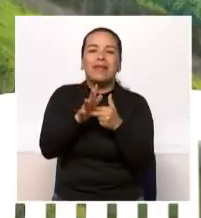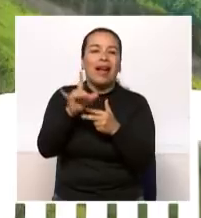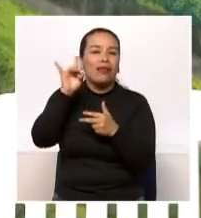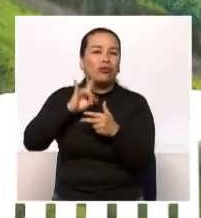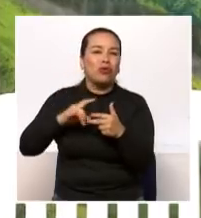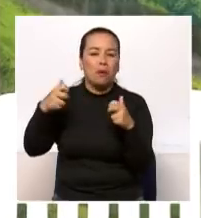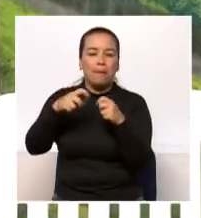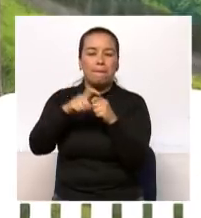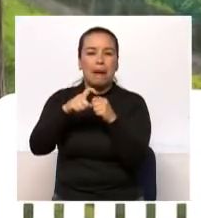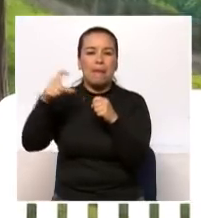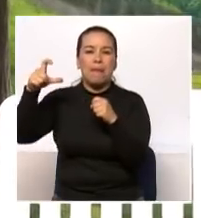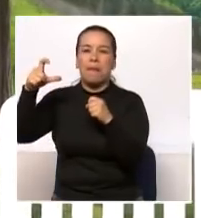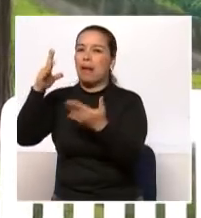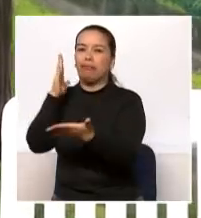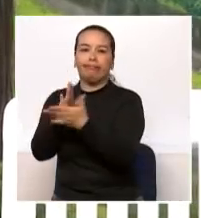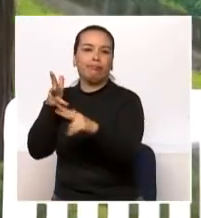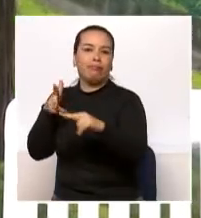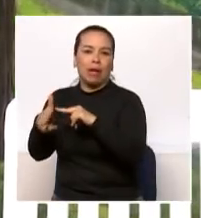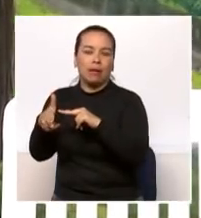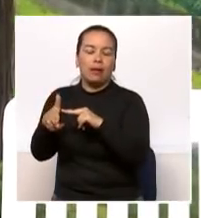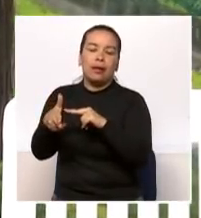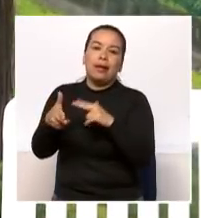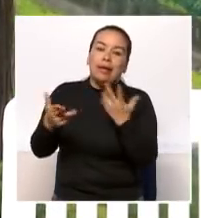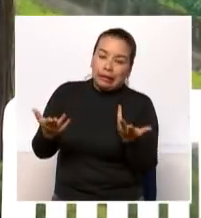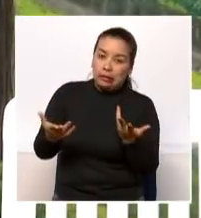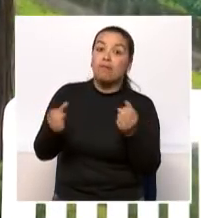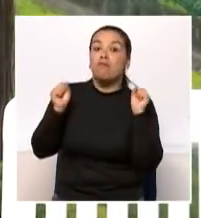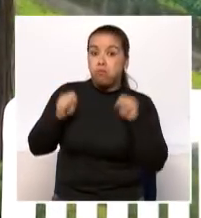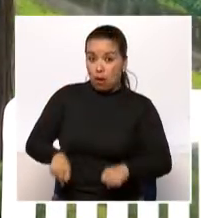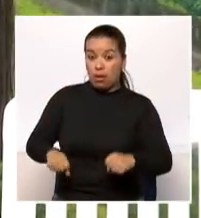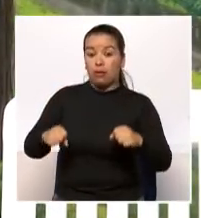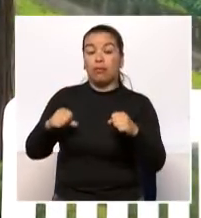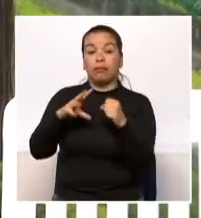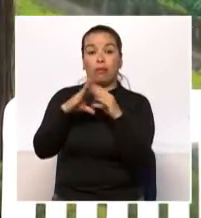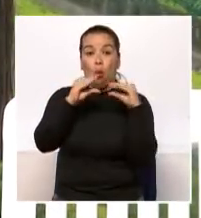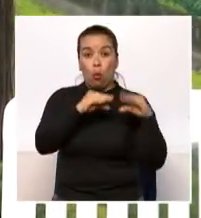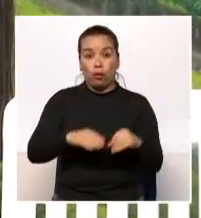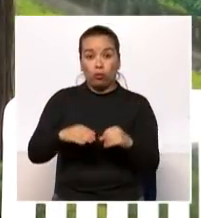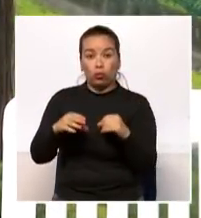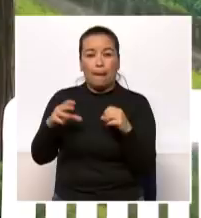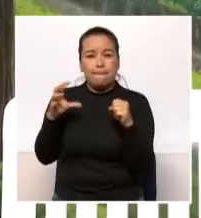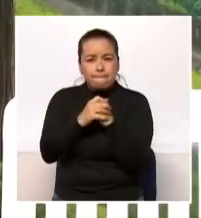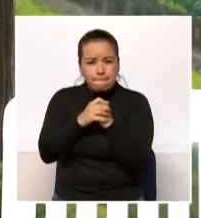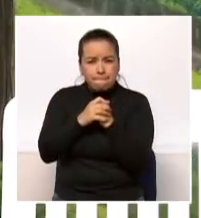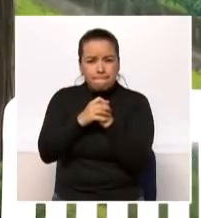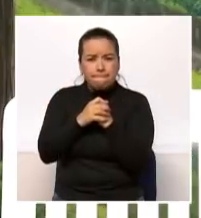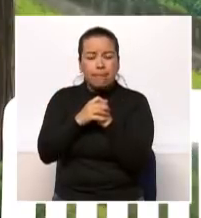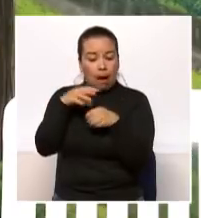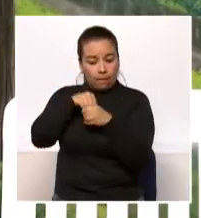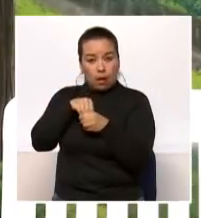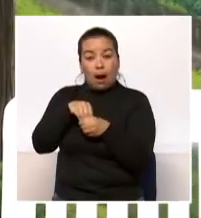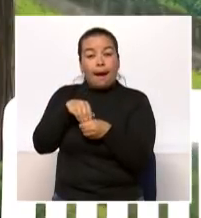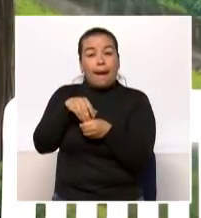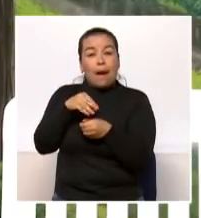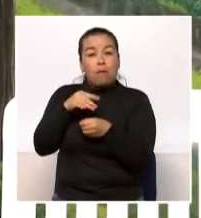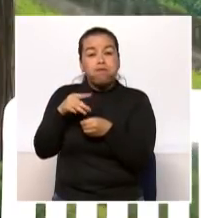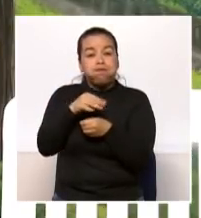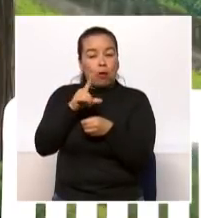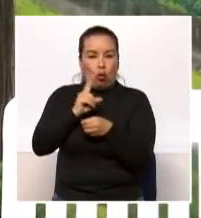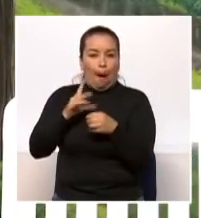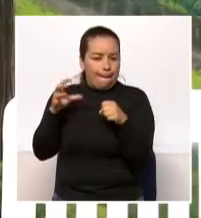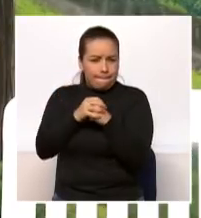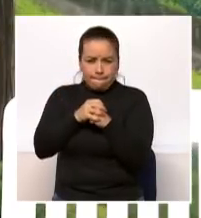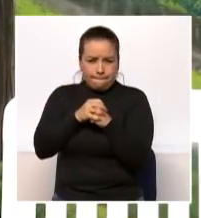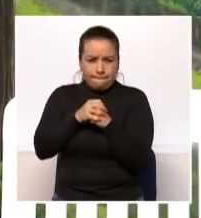obviamente sirve para órganos sólidos, ¿sí? Y de esa forma encontrar cosas alternativas que